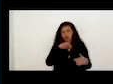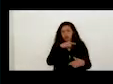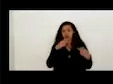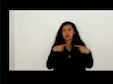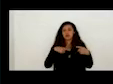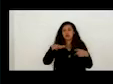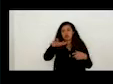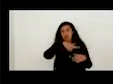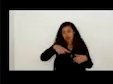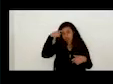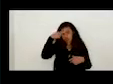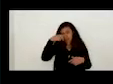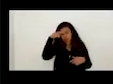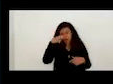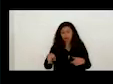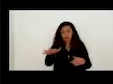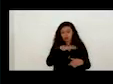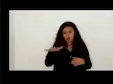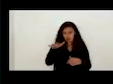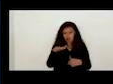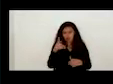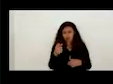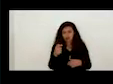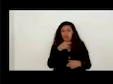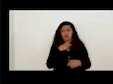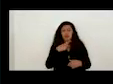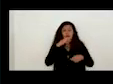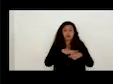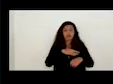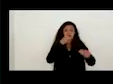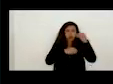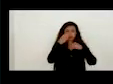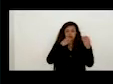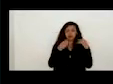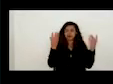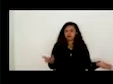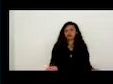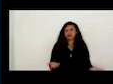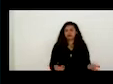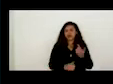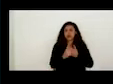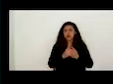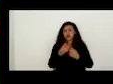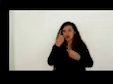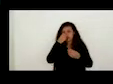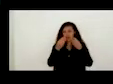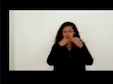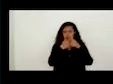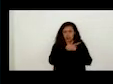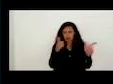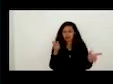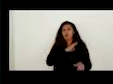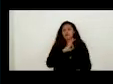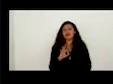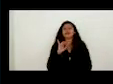México, debería ser lo que más se consuma. Por eso decimos que las coman sin mayor problema de forma libre. ¿Cuáles son